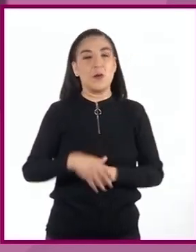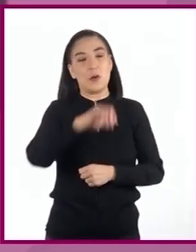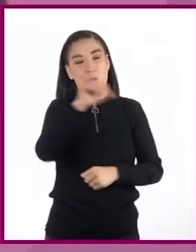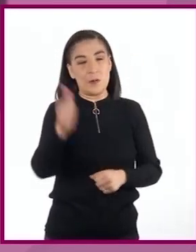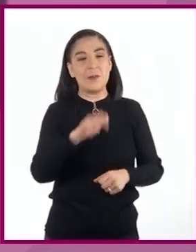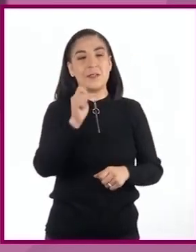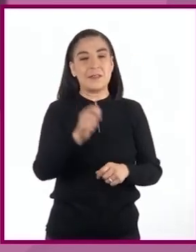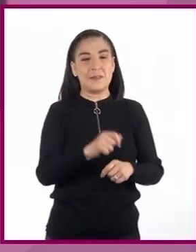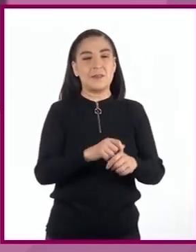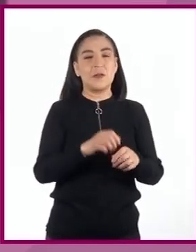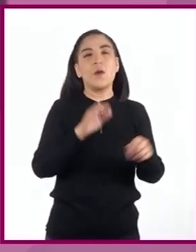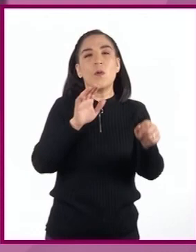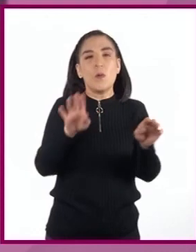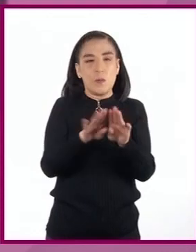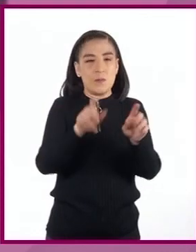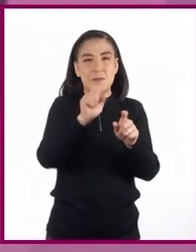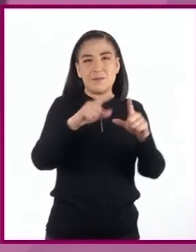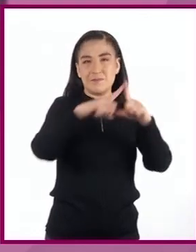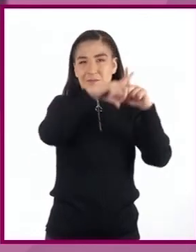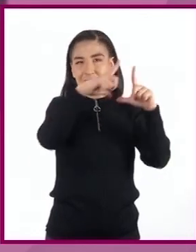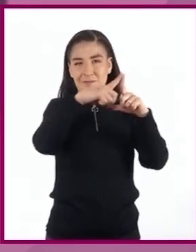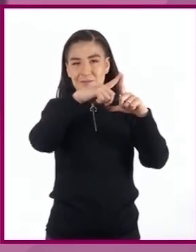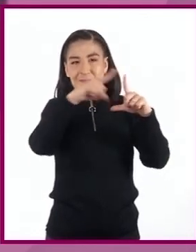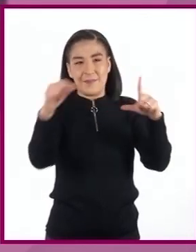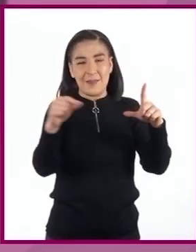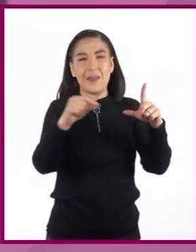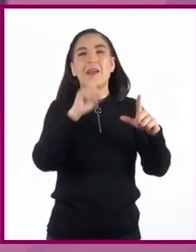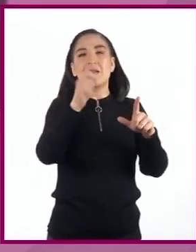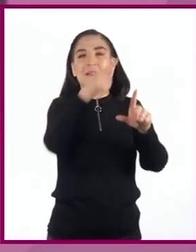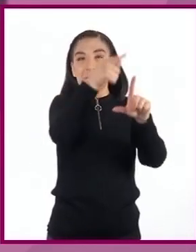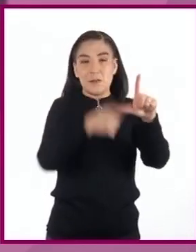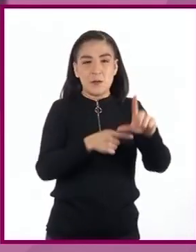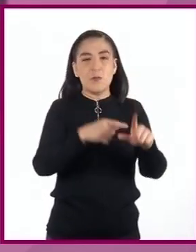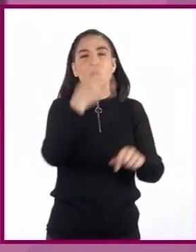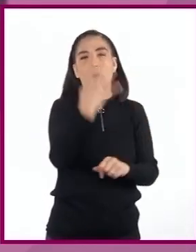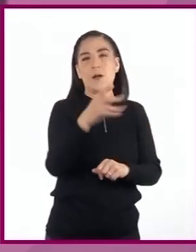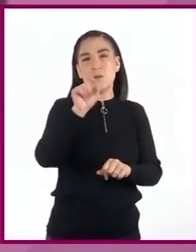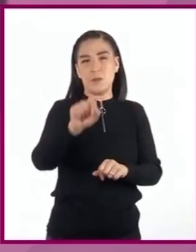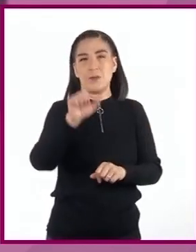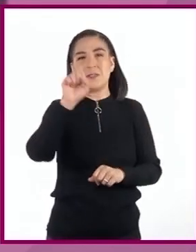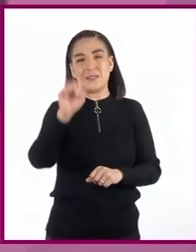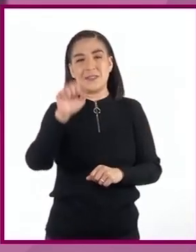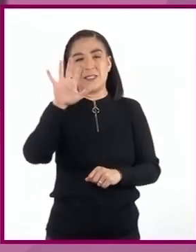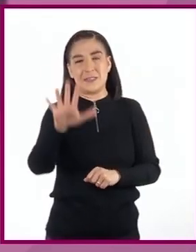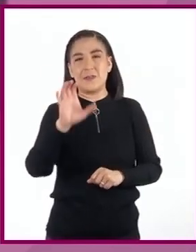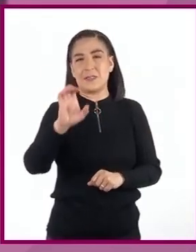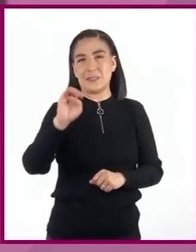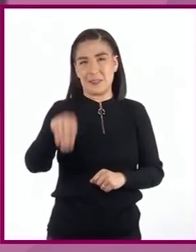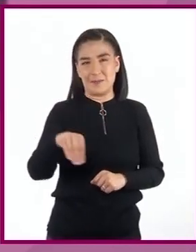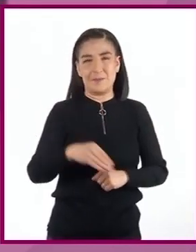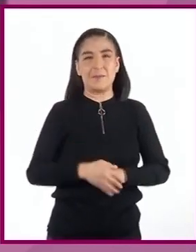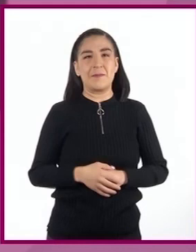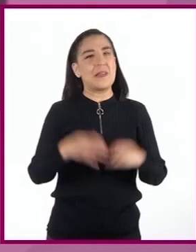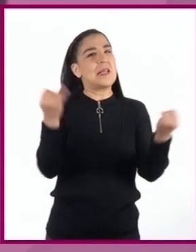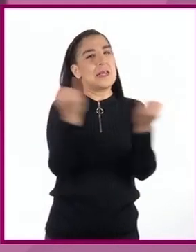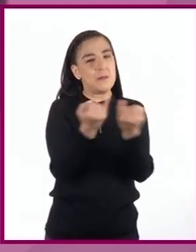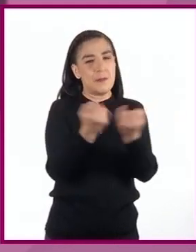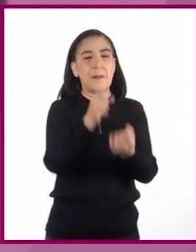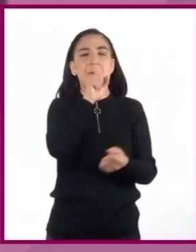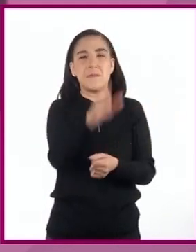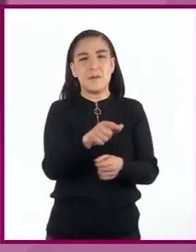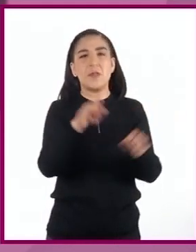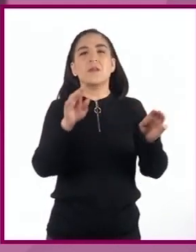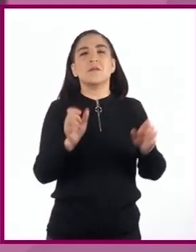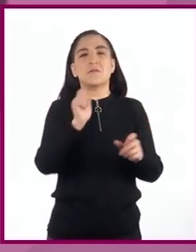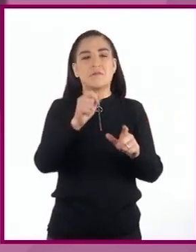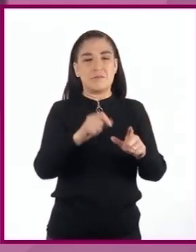comprendido entre estos dos ángulos, tiene una longitud de 4.65 centímetros. Asimismo, se construyó el